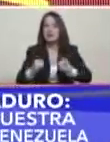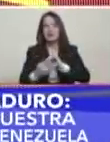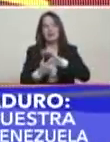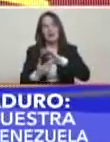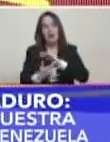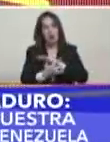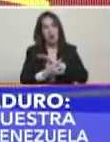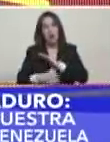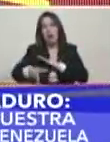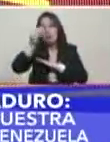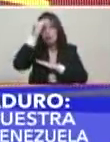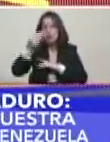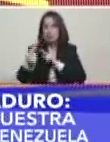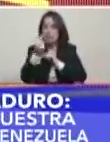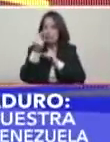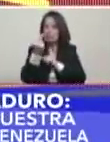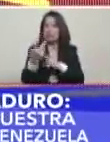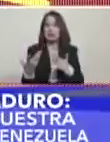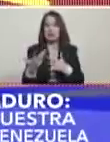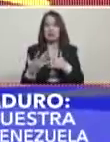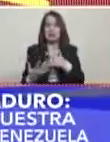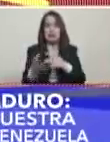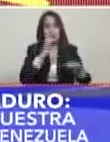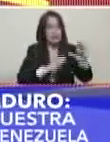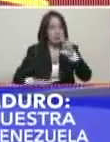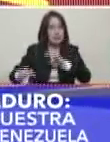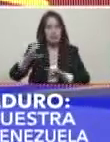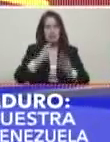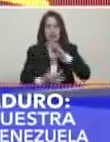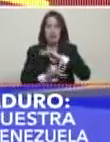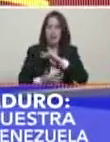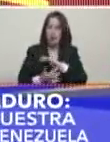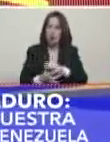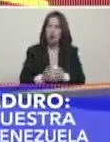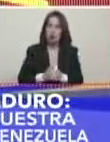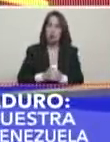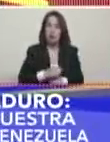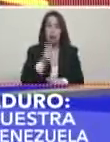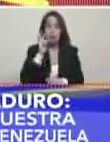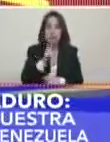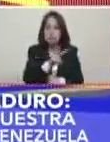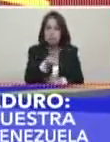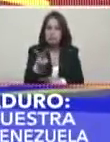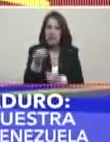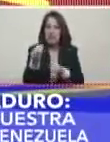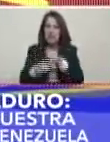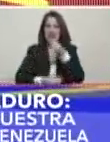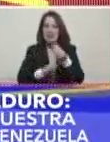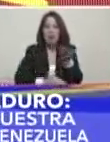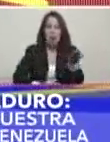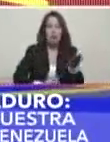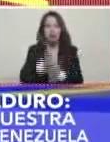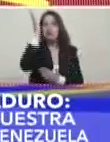tecnológica, industrial, científica, económica, para que ustedes vean el despegue que va a tener